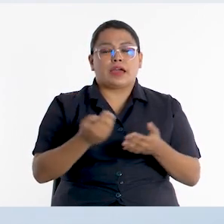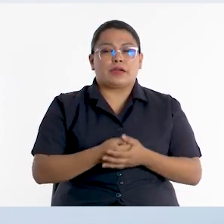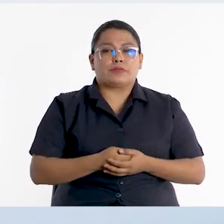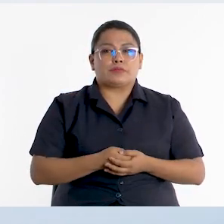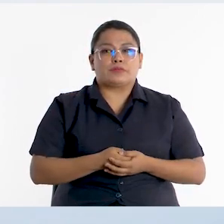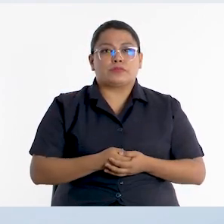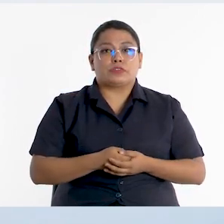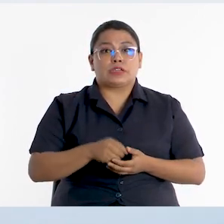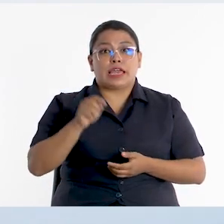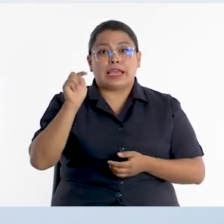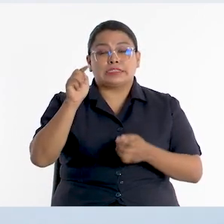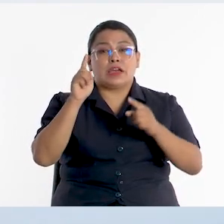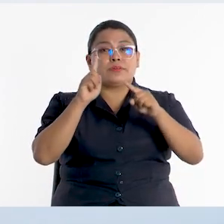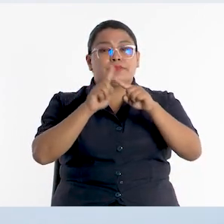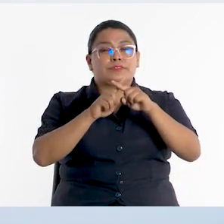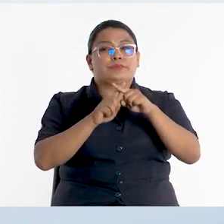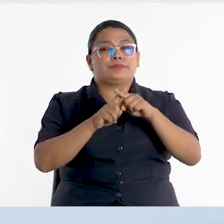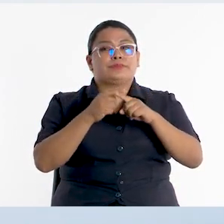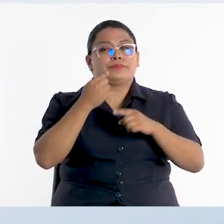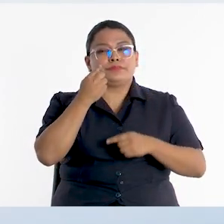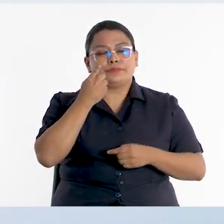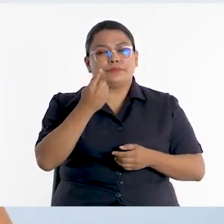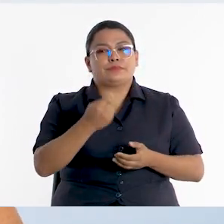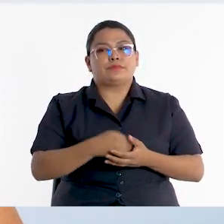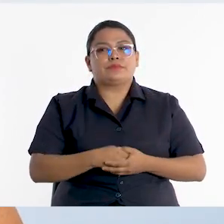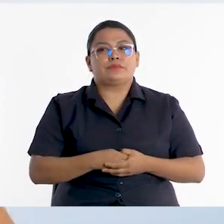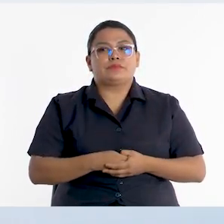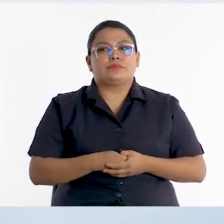Realicemos esta multiplicación.